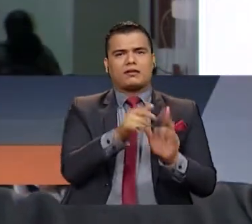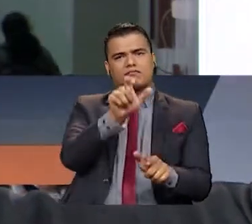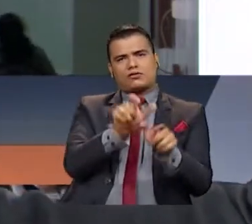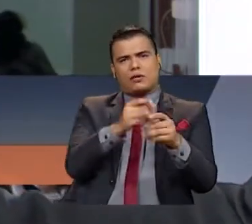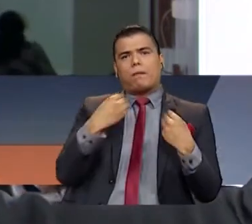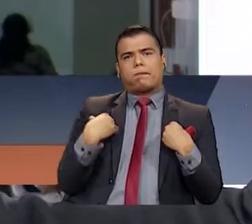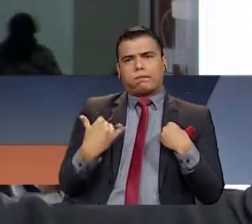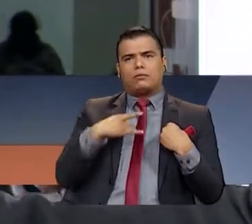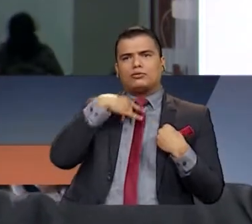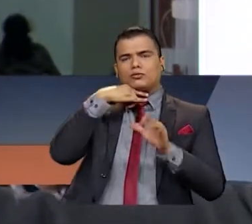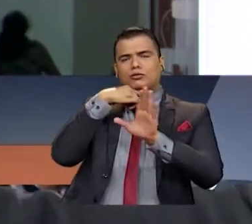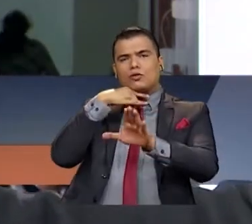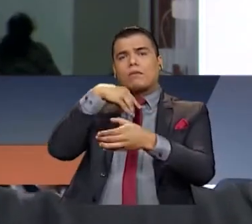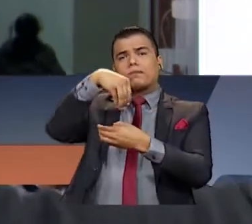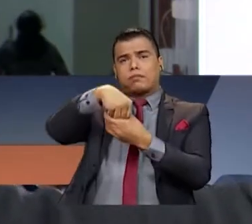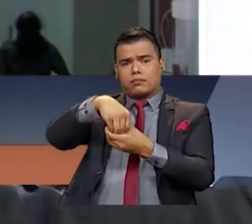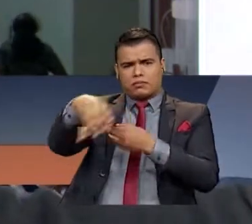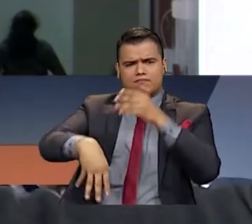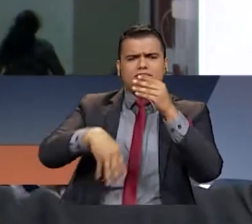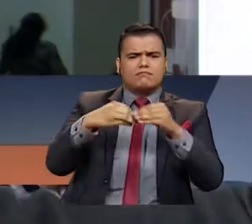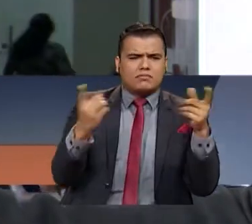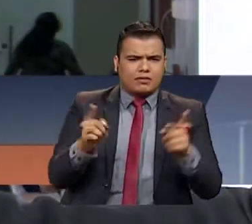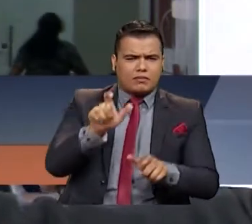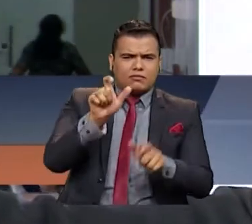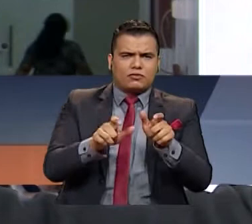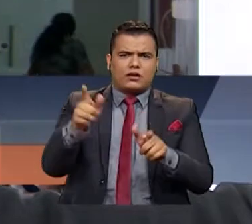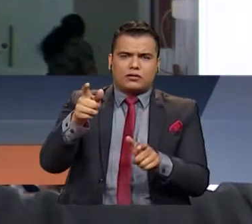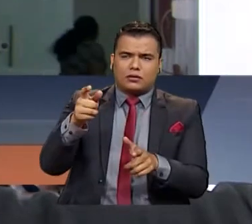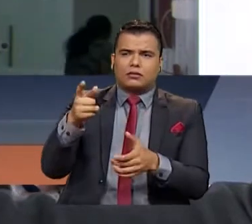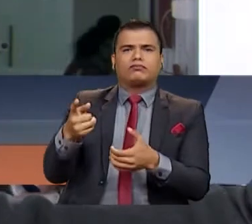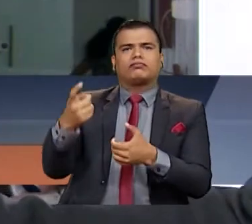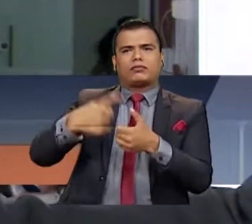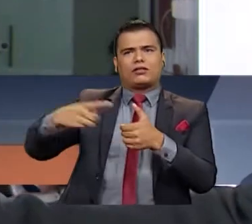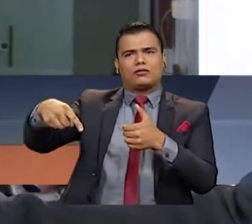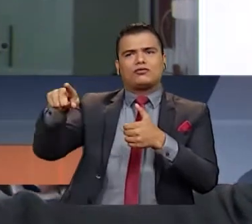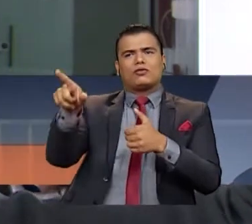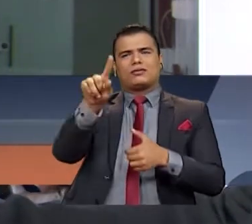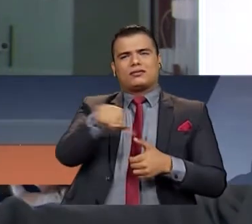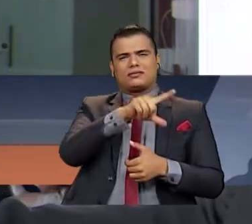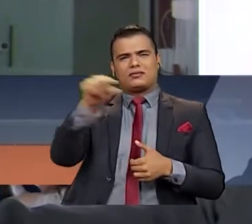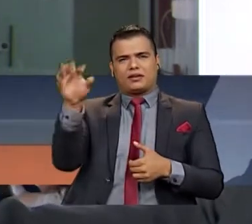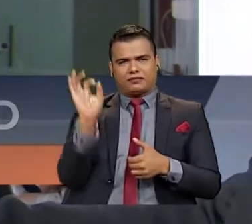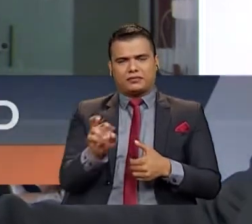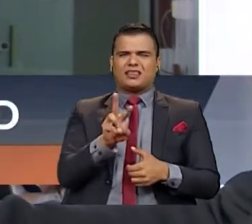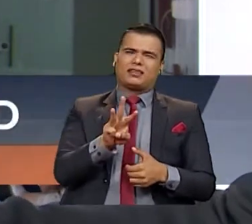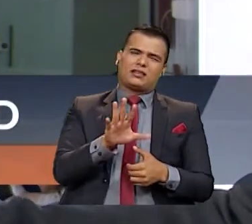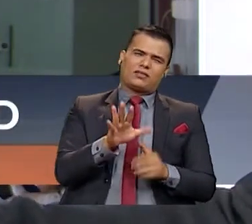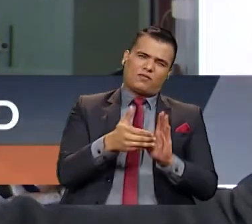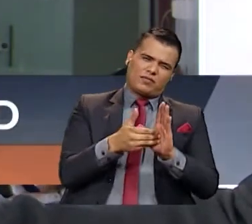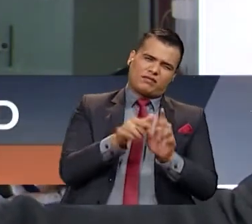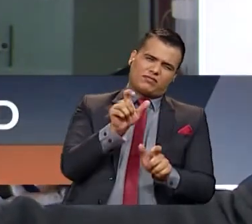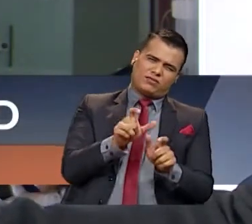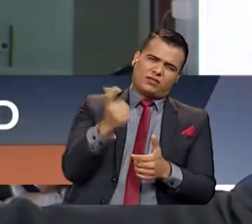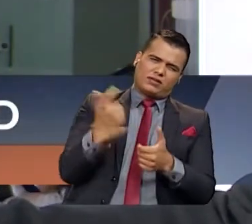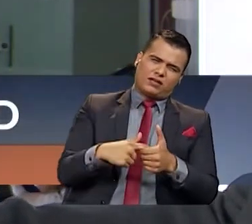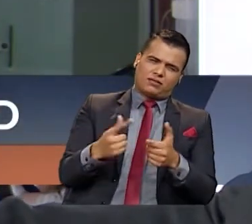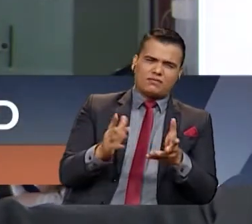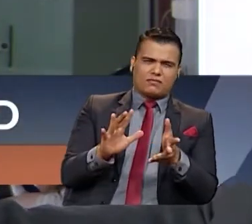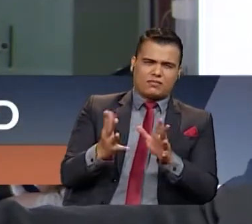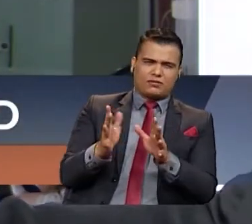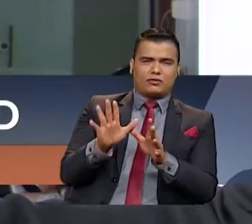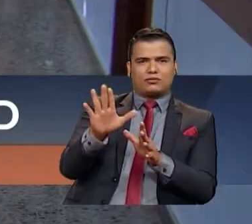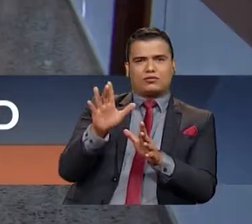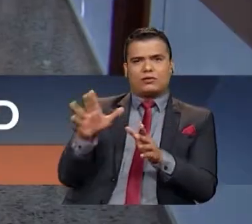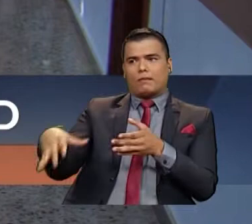habitantes del municipio de Yumbo, manejamos una población subsidiada de 35 mil, 40 mil afiliados con aquello